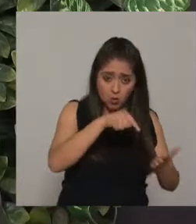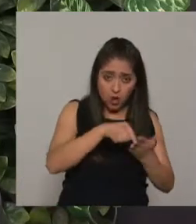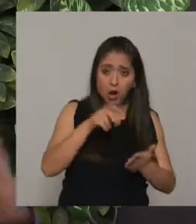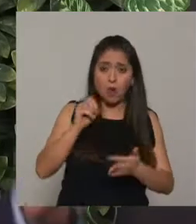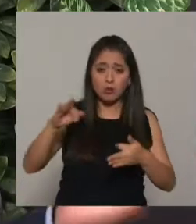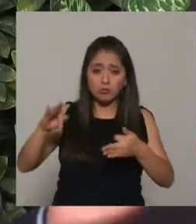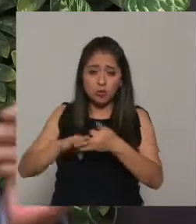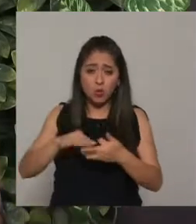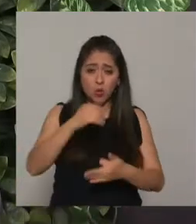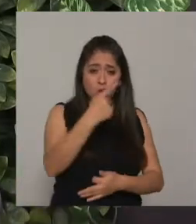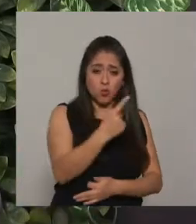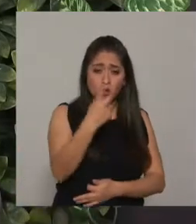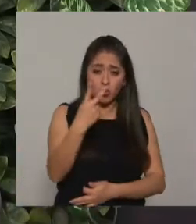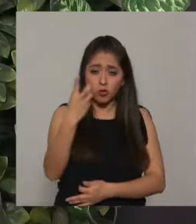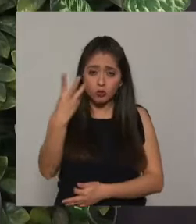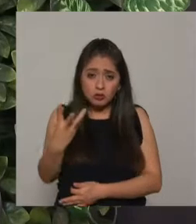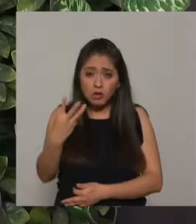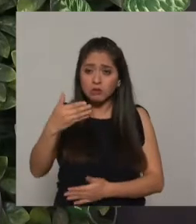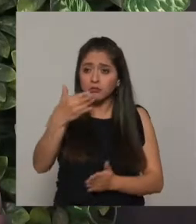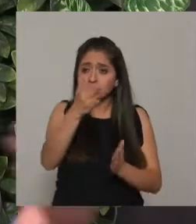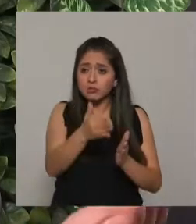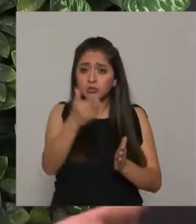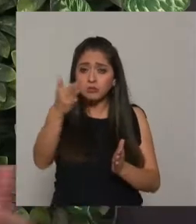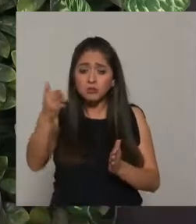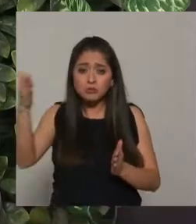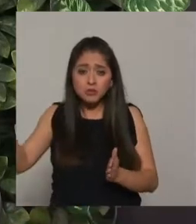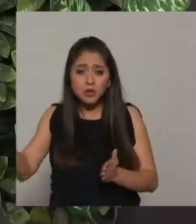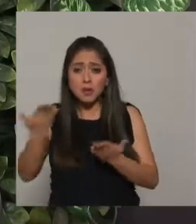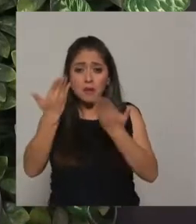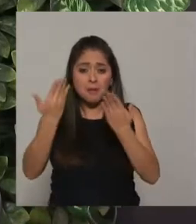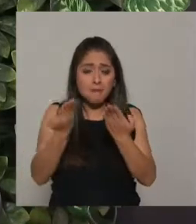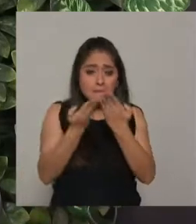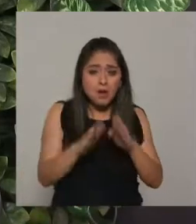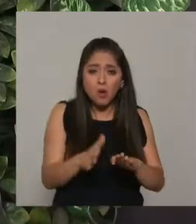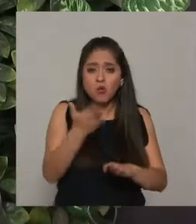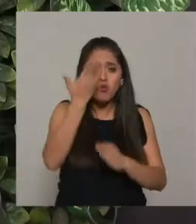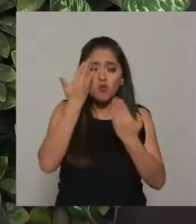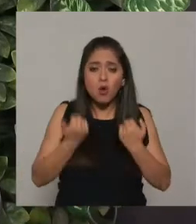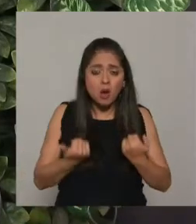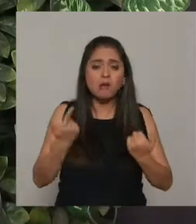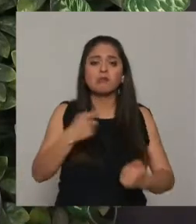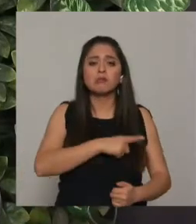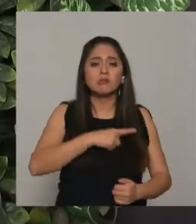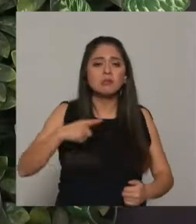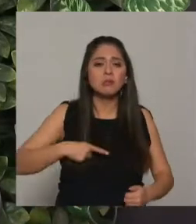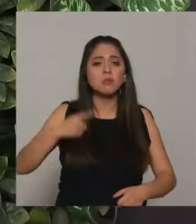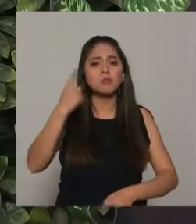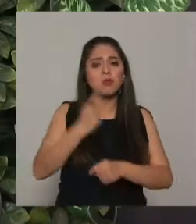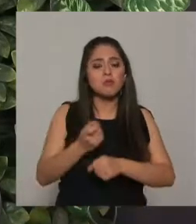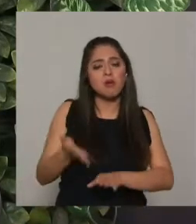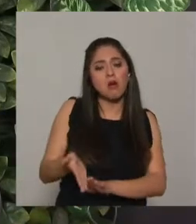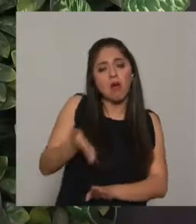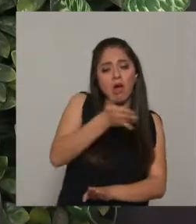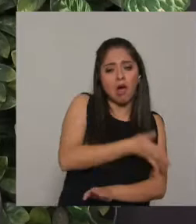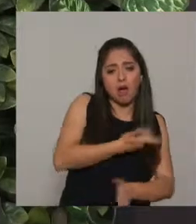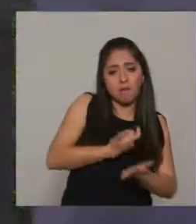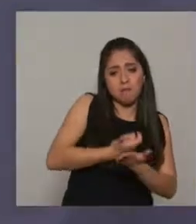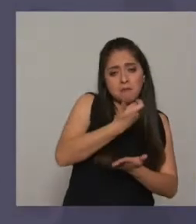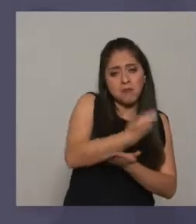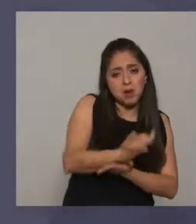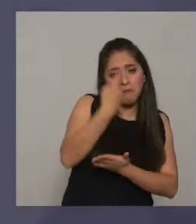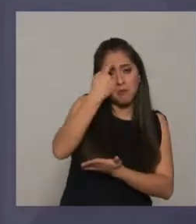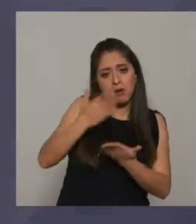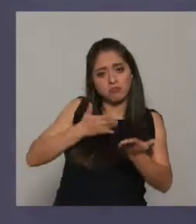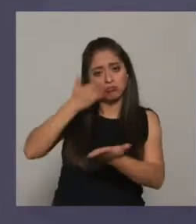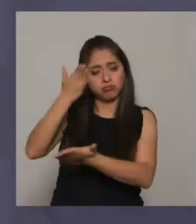digamos, 2-3 cuadras no hay un banco, ¿sí? No hay una tesorería, hay que moverse para poder tramitar sus servicios.